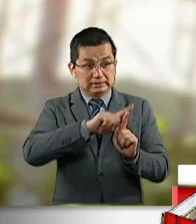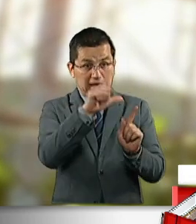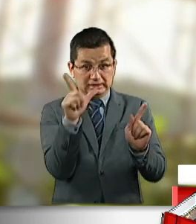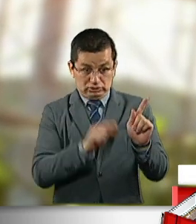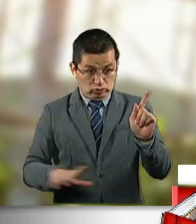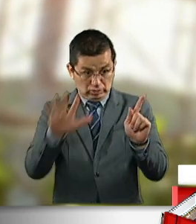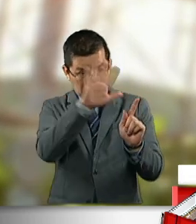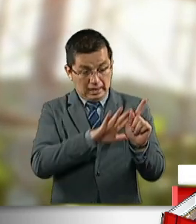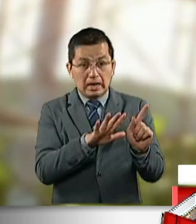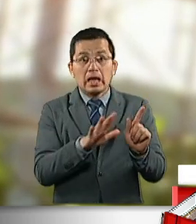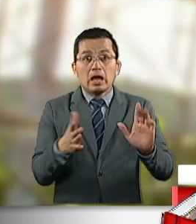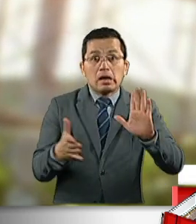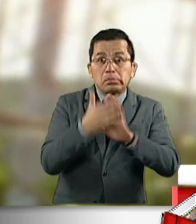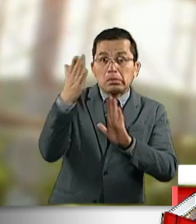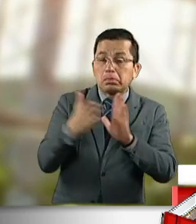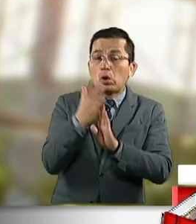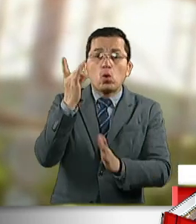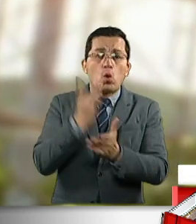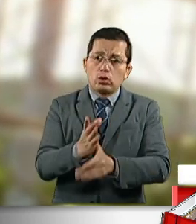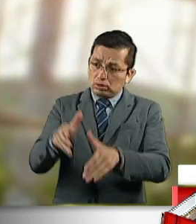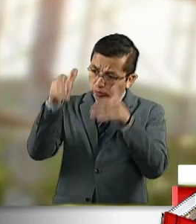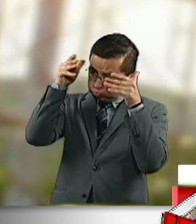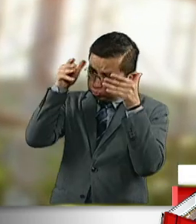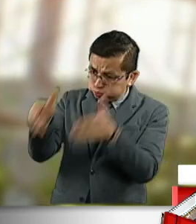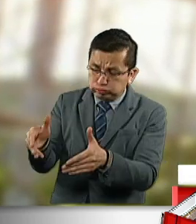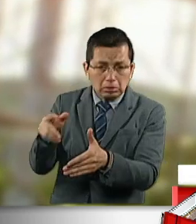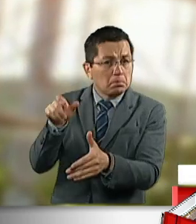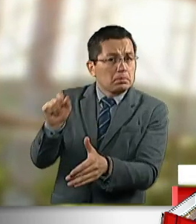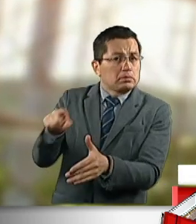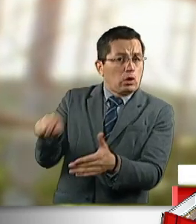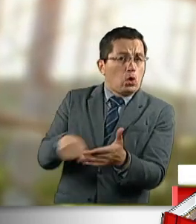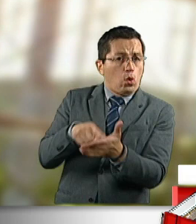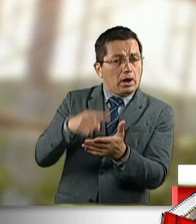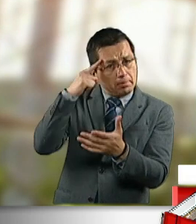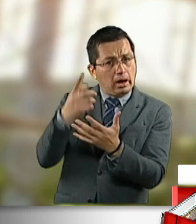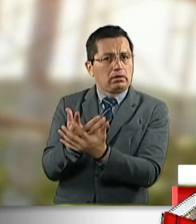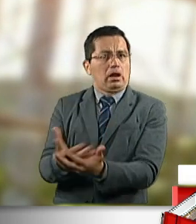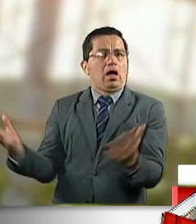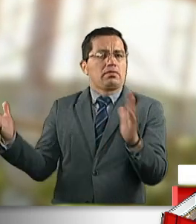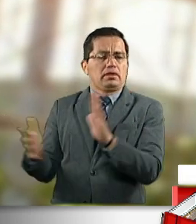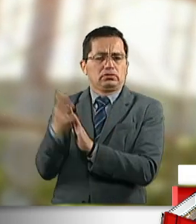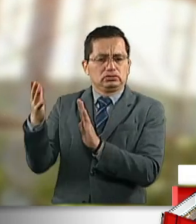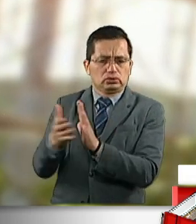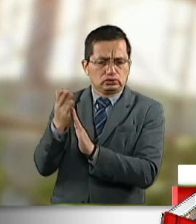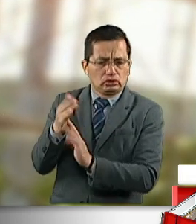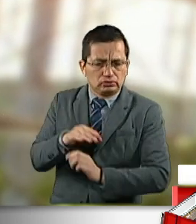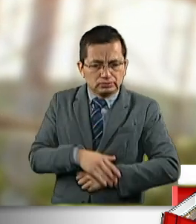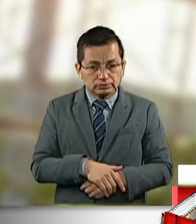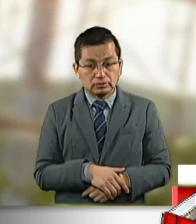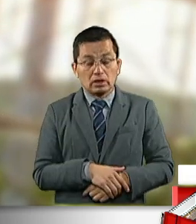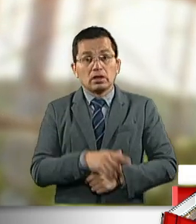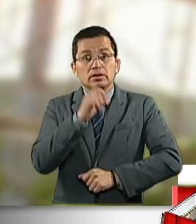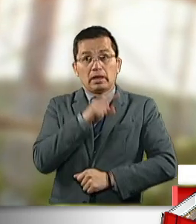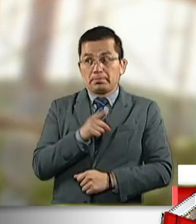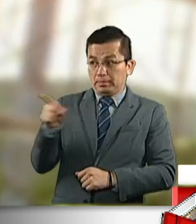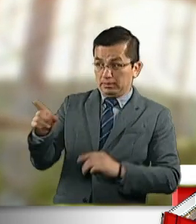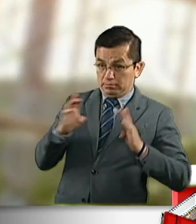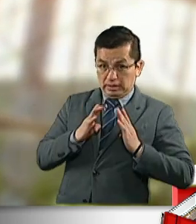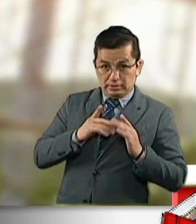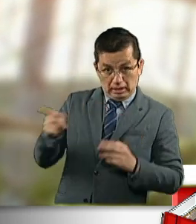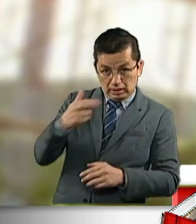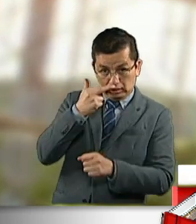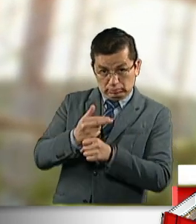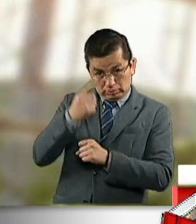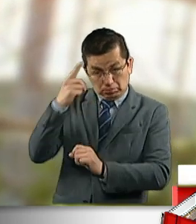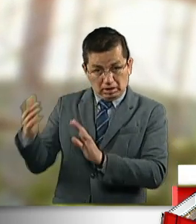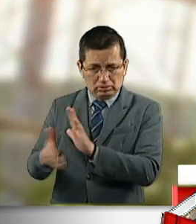obras, es decir, hay una concentración de las grandes obras públicas del gobierno federal. Consideraron injusta la participación del ejército, ya